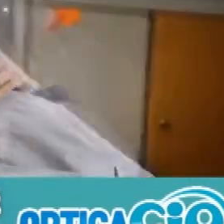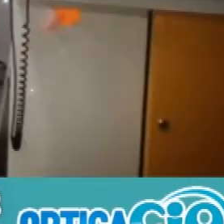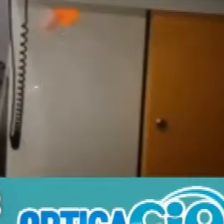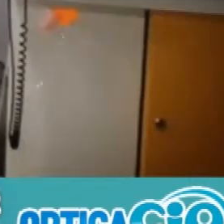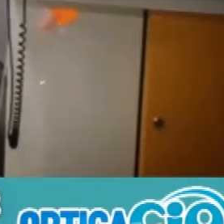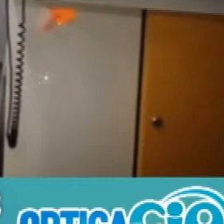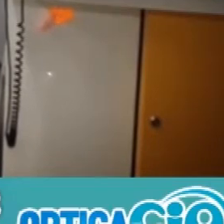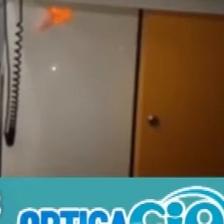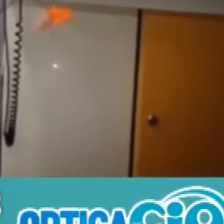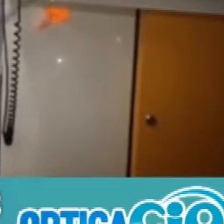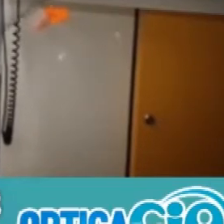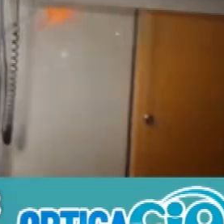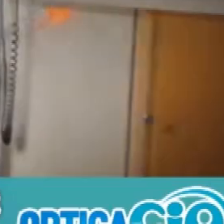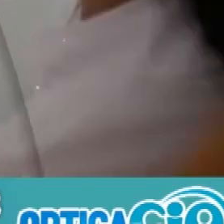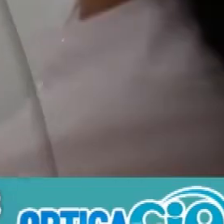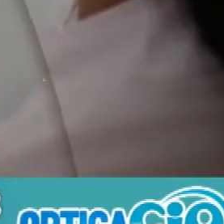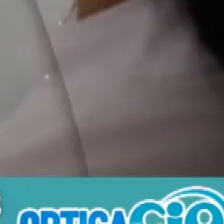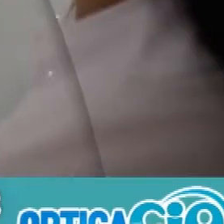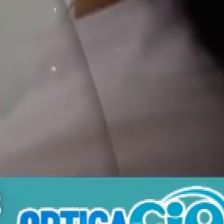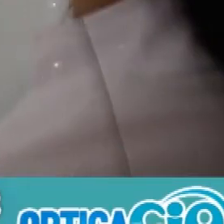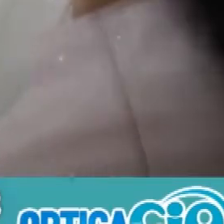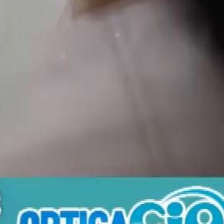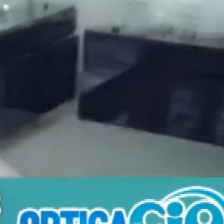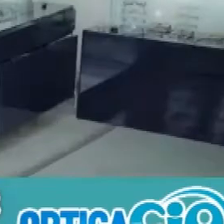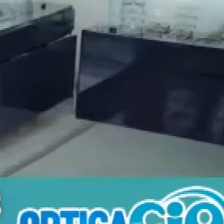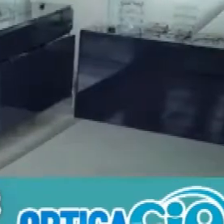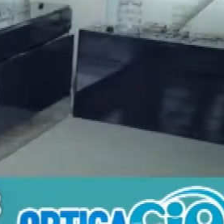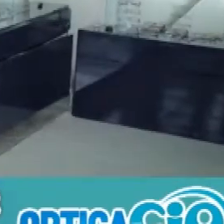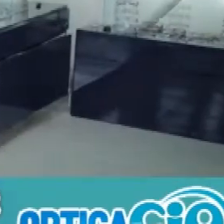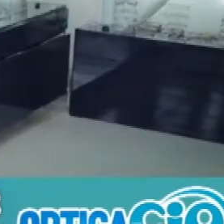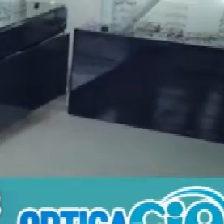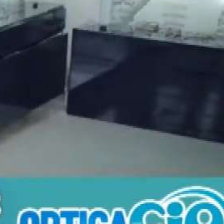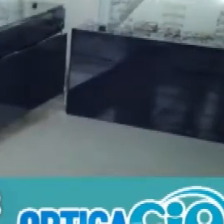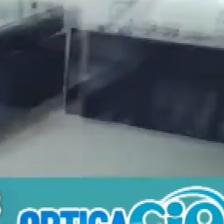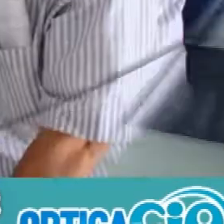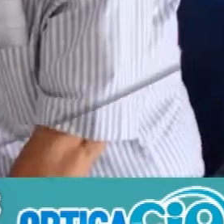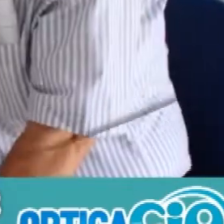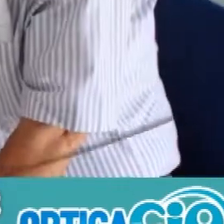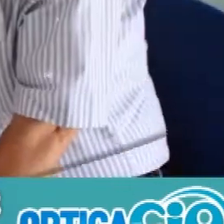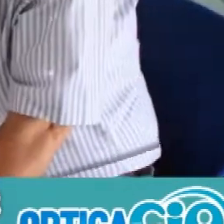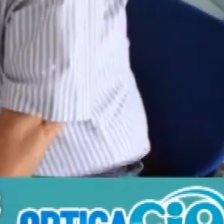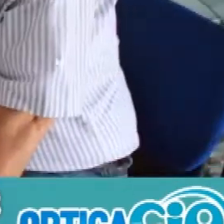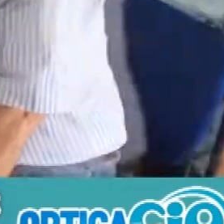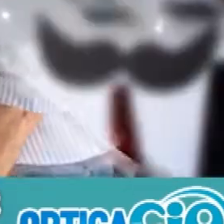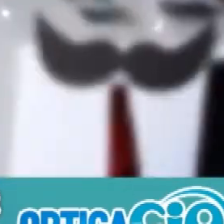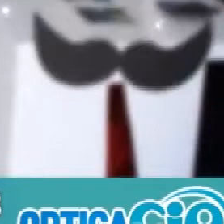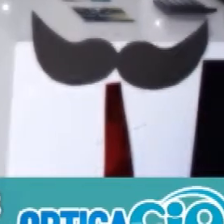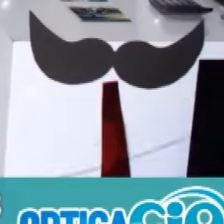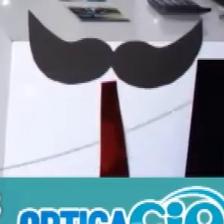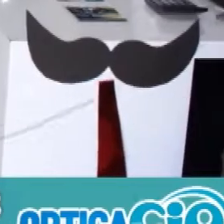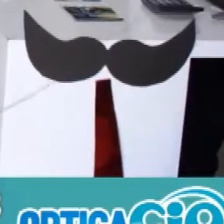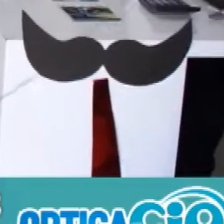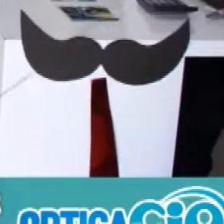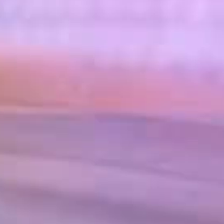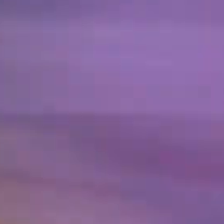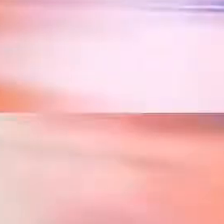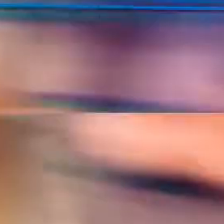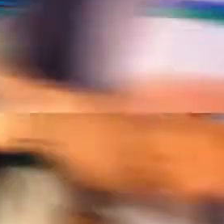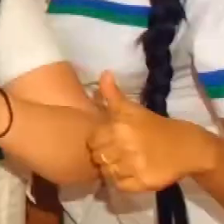lentes oftálmicos y contamos con el más moderno laboratorio de la región. Monturas oftálmicas e industriales. Óptica CIO